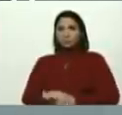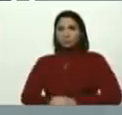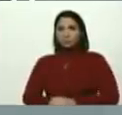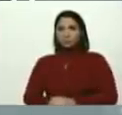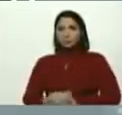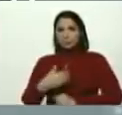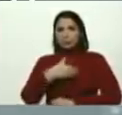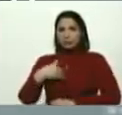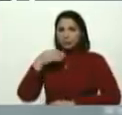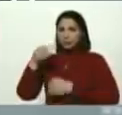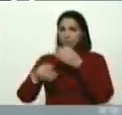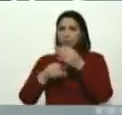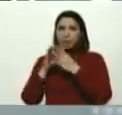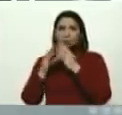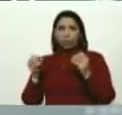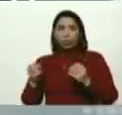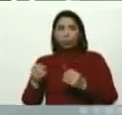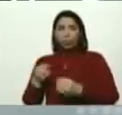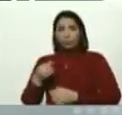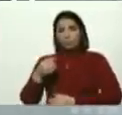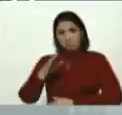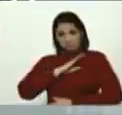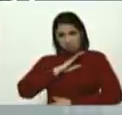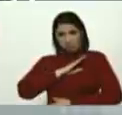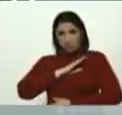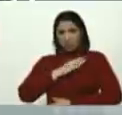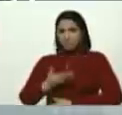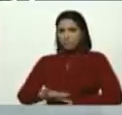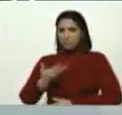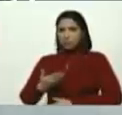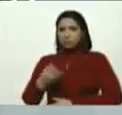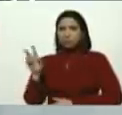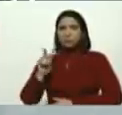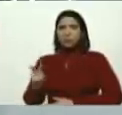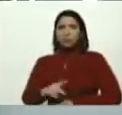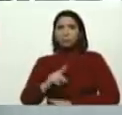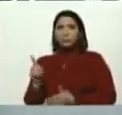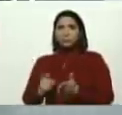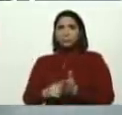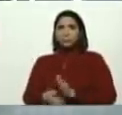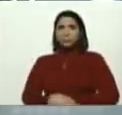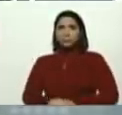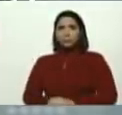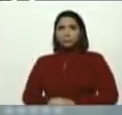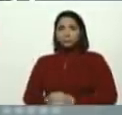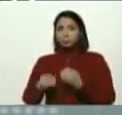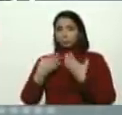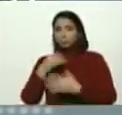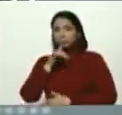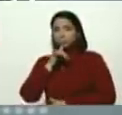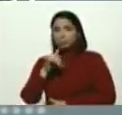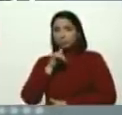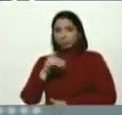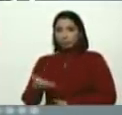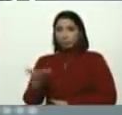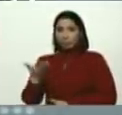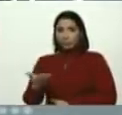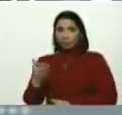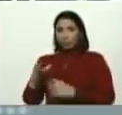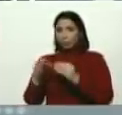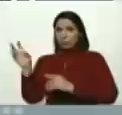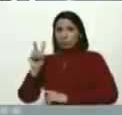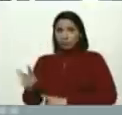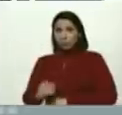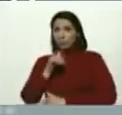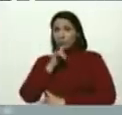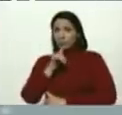Quise explicar todo esto porque me parece importante que Venezuela entera esté bien informada, toda Venezuela esté bien informada